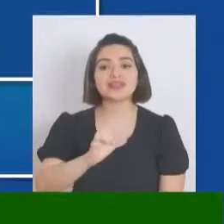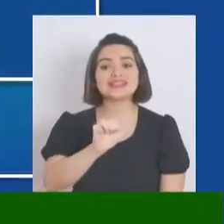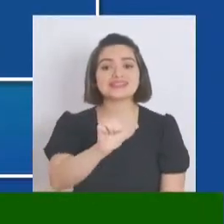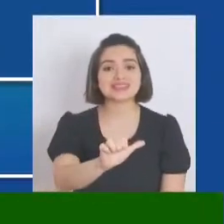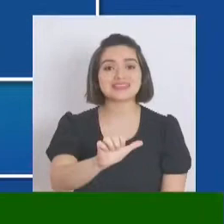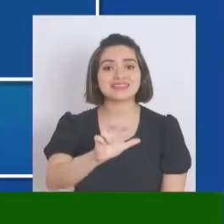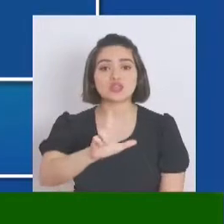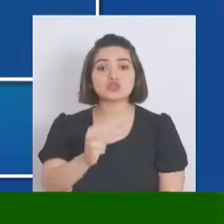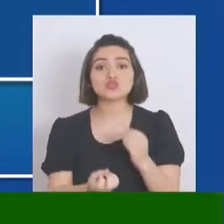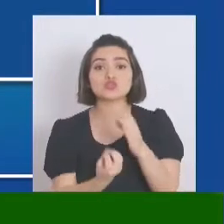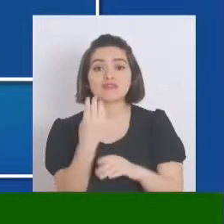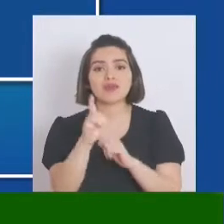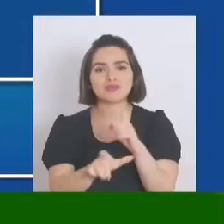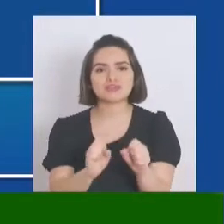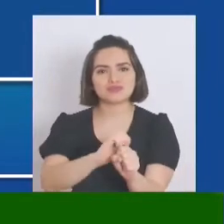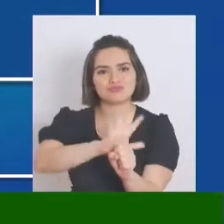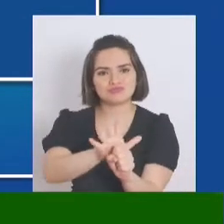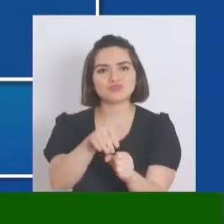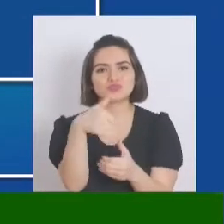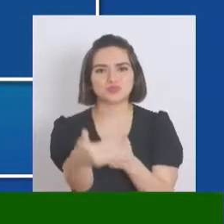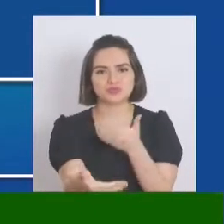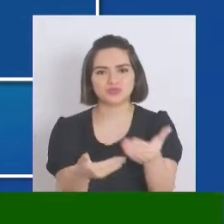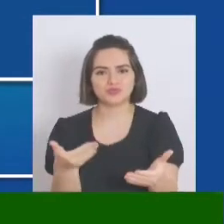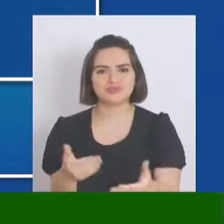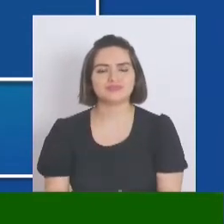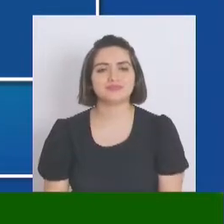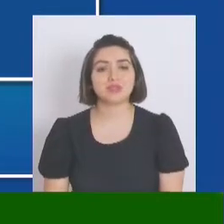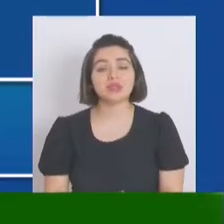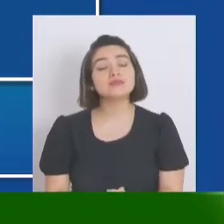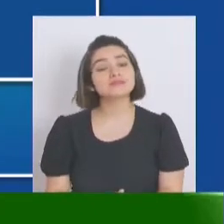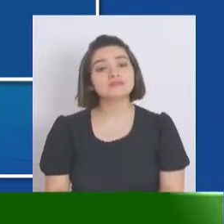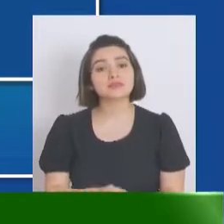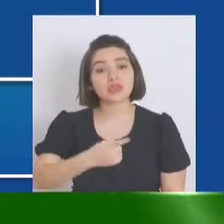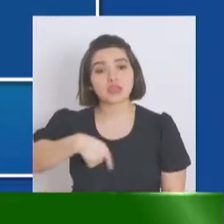4.068 casos nuevos de COVID-19, de los cuales